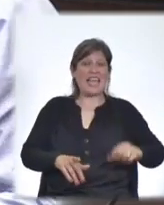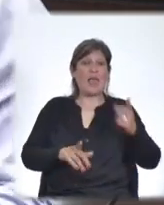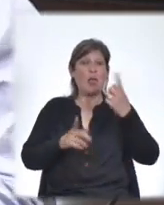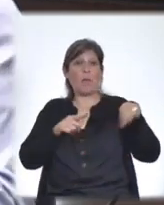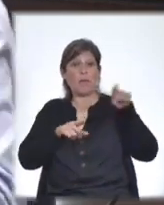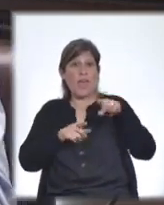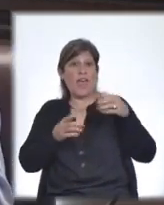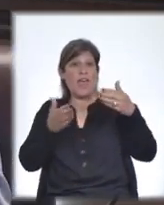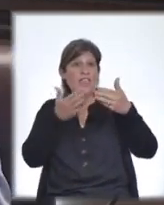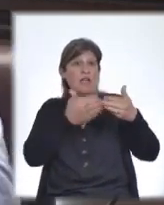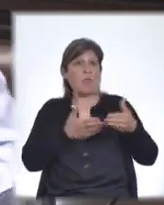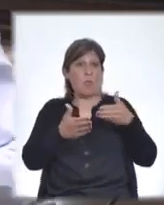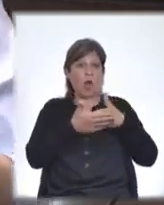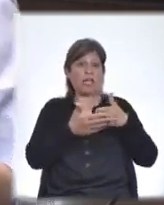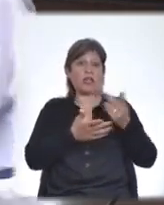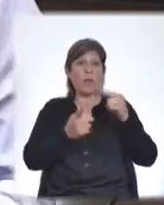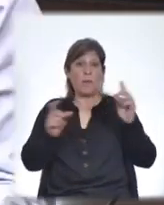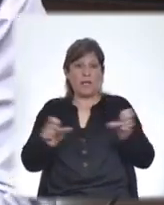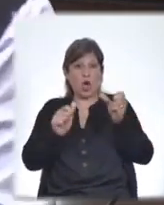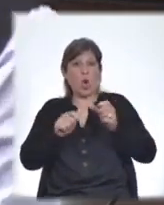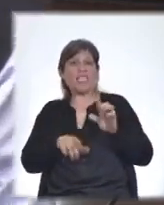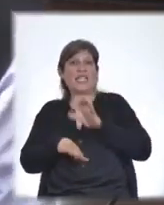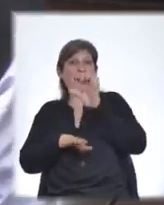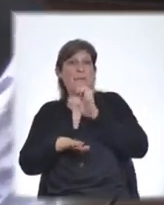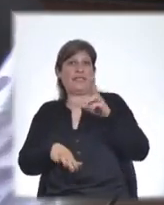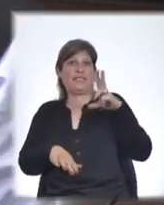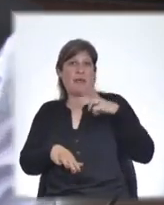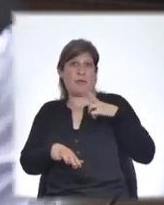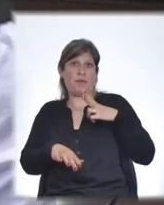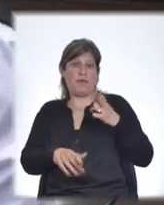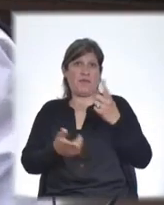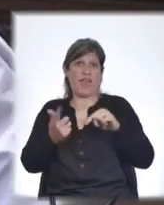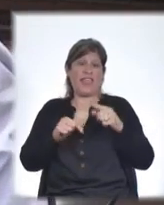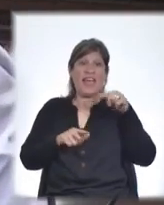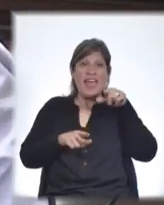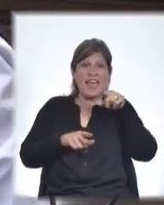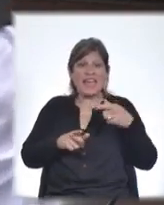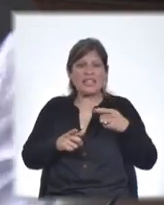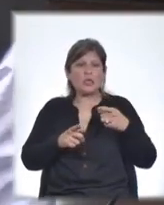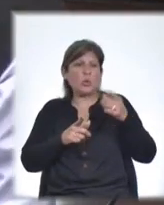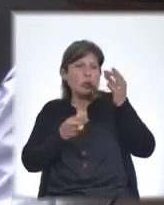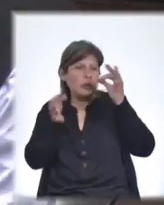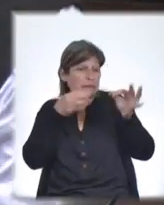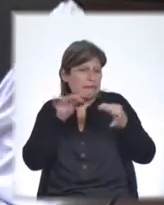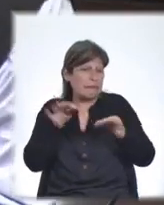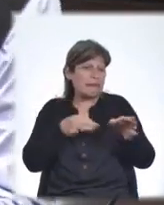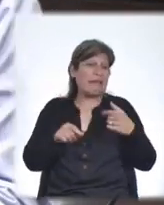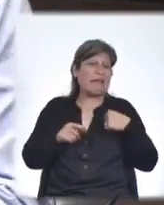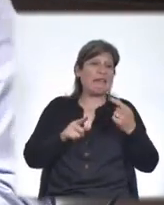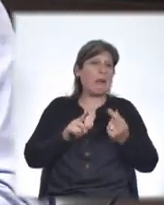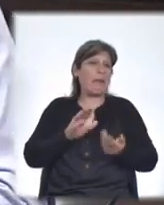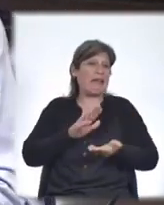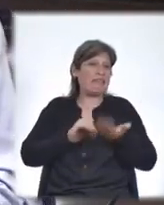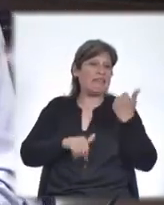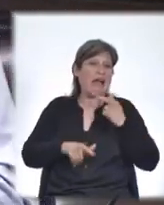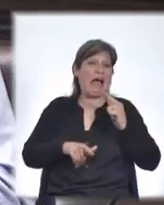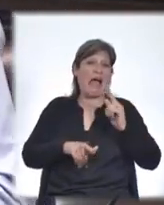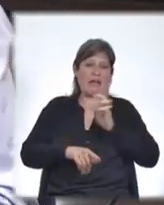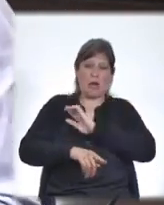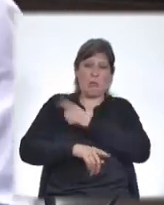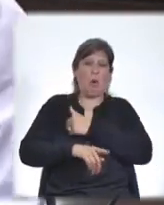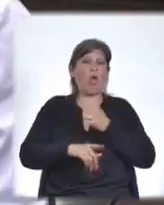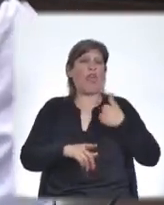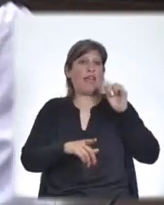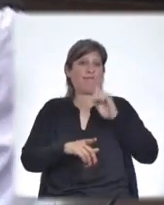privados. Es bueno decir que esto es una estrategia de desmonopolización por pedacitos, porque en realidad aquí se vino